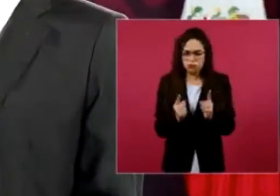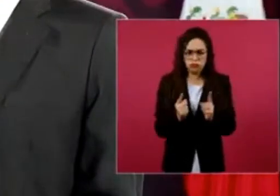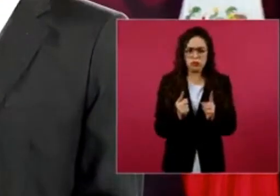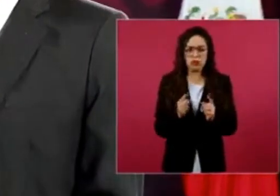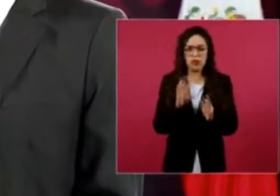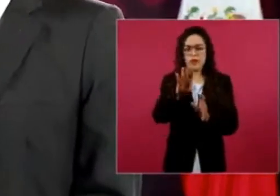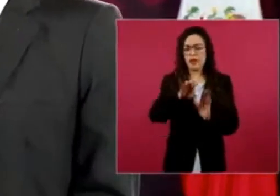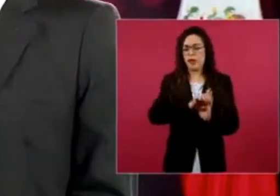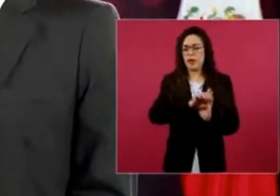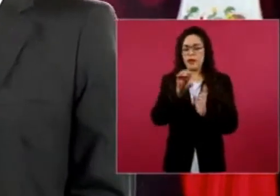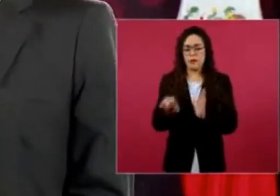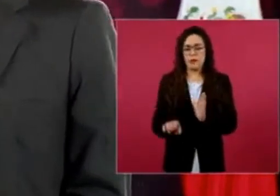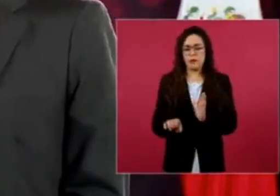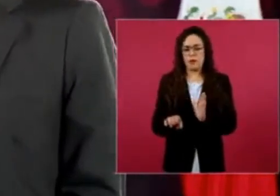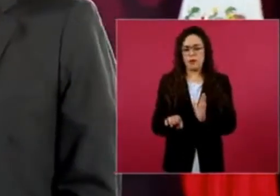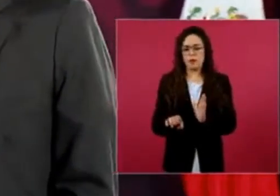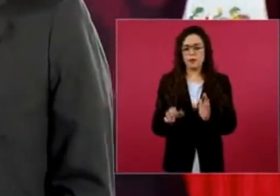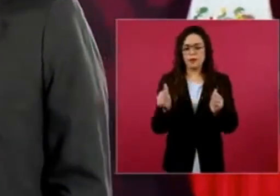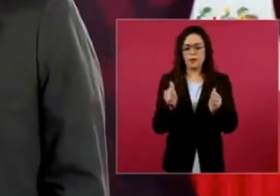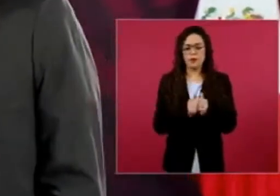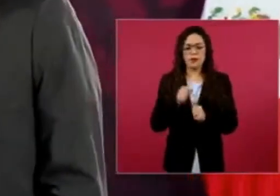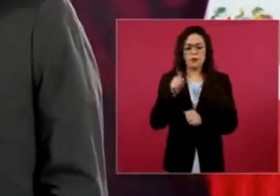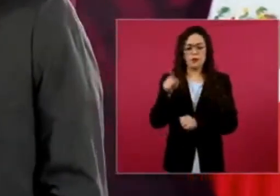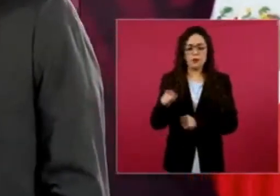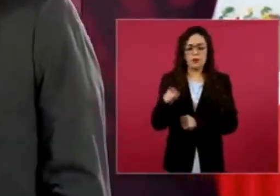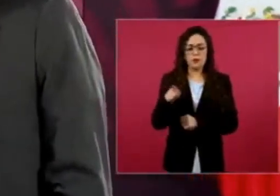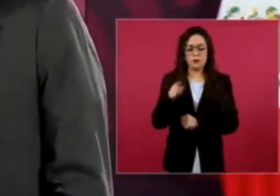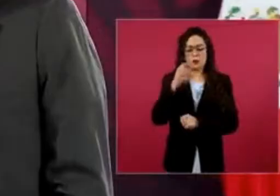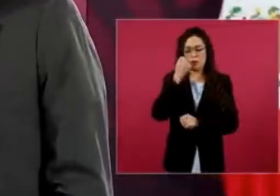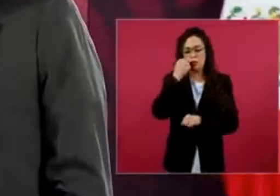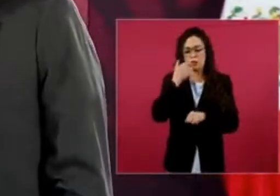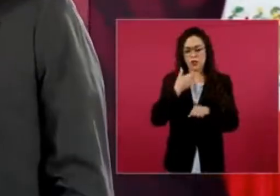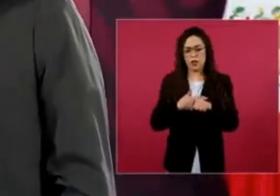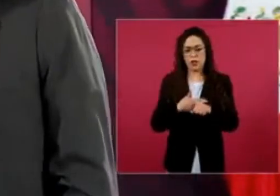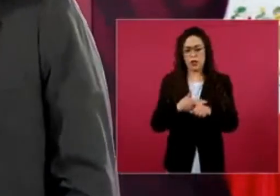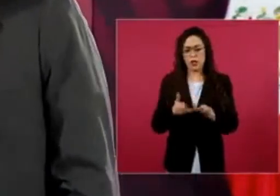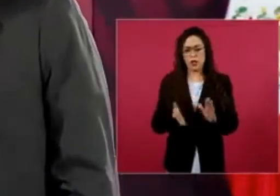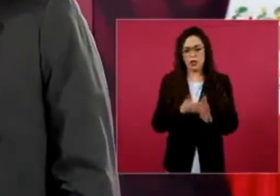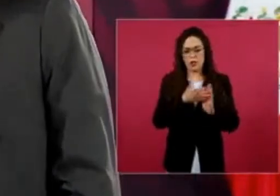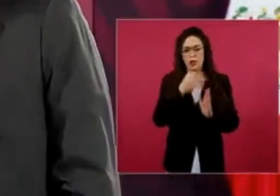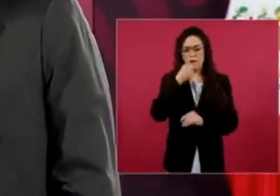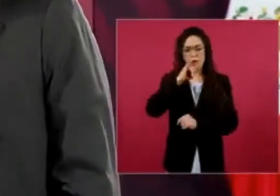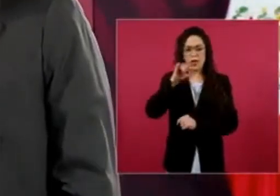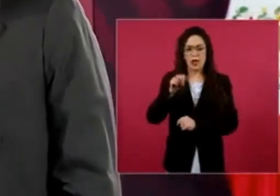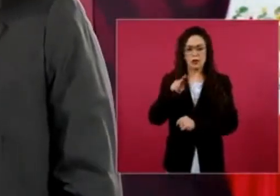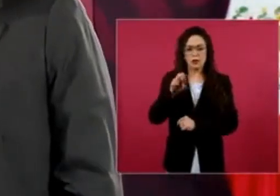secretario de Obras Públicas, Jesús Esteva,